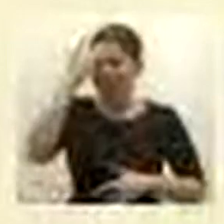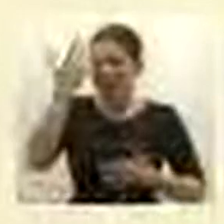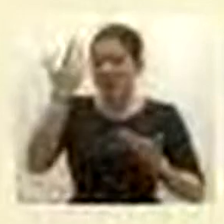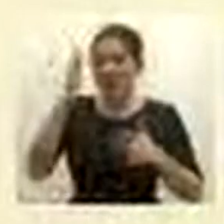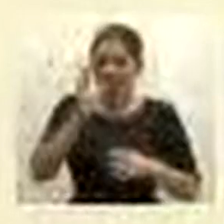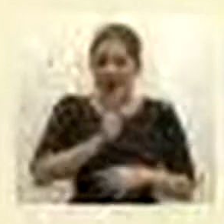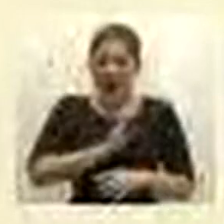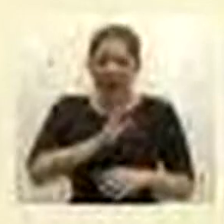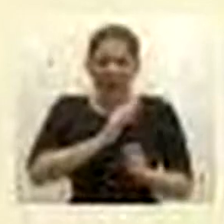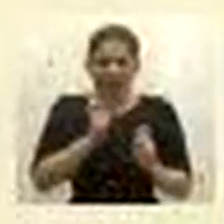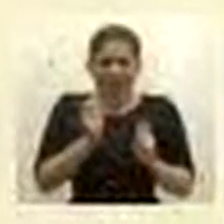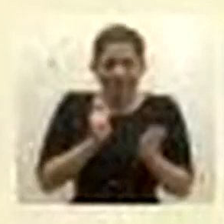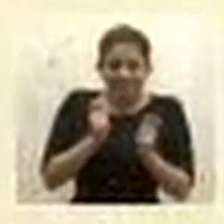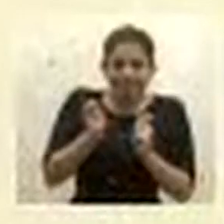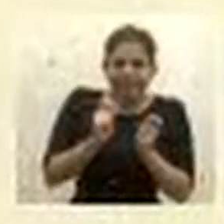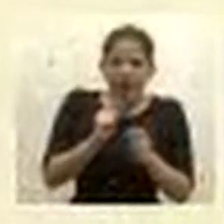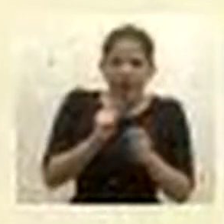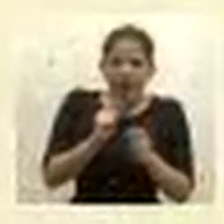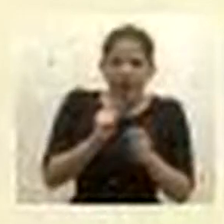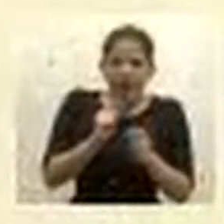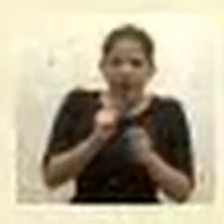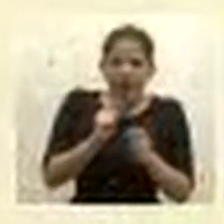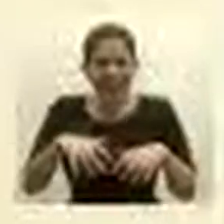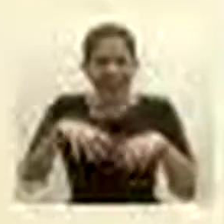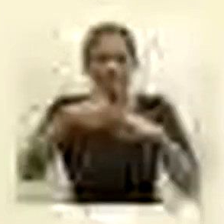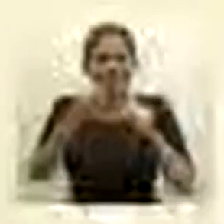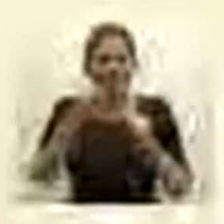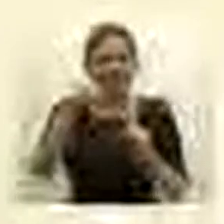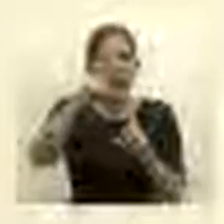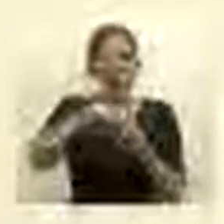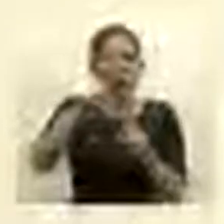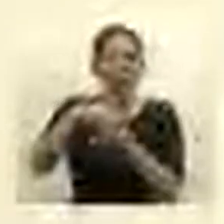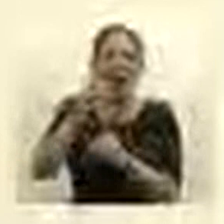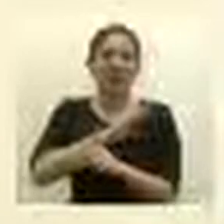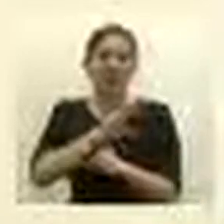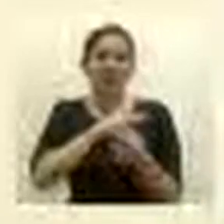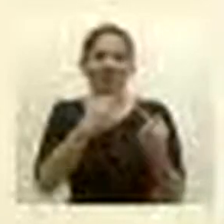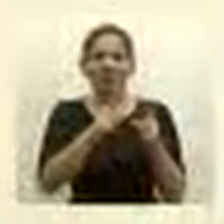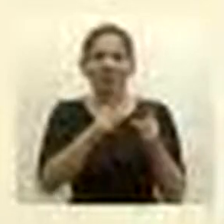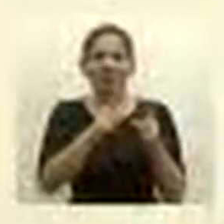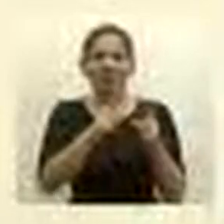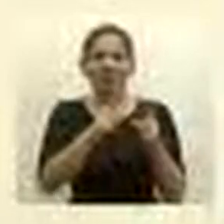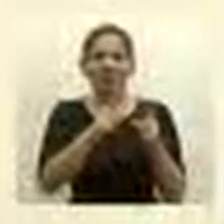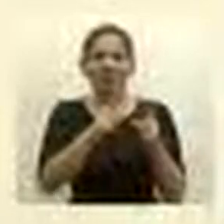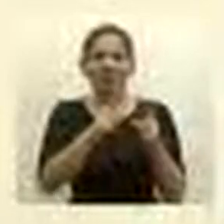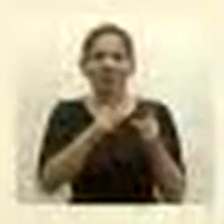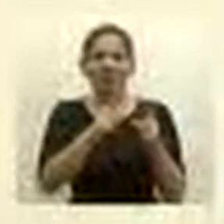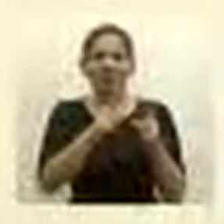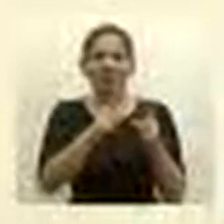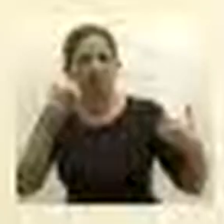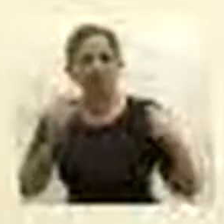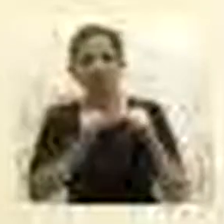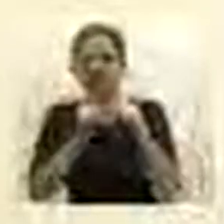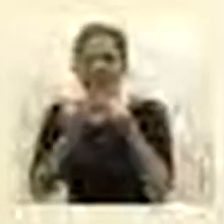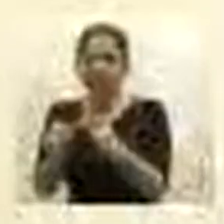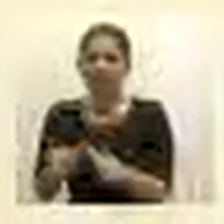diferentes características y la va a seguir tomando mientras esté vigente. Así que esto es sigue